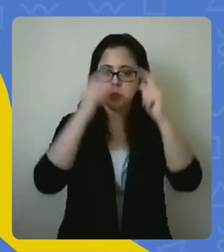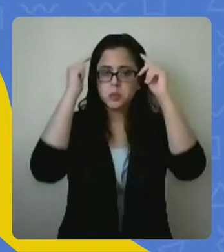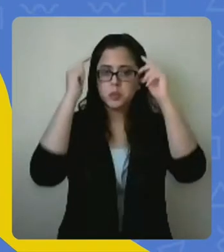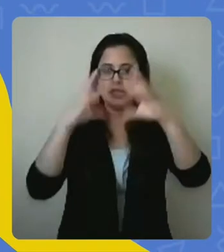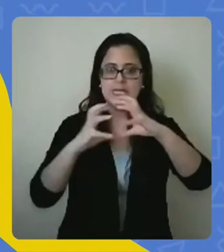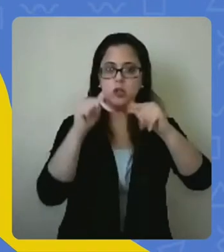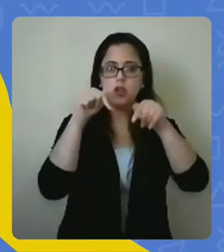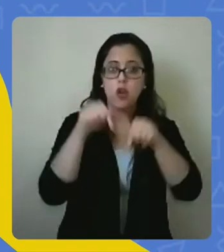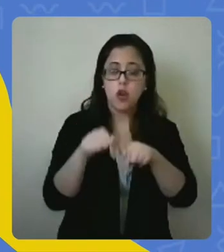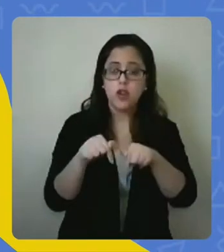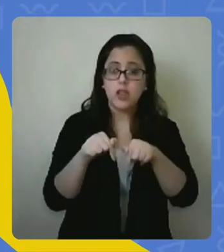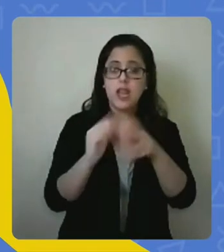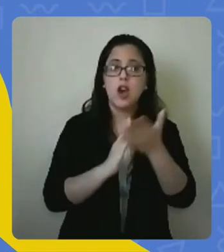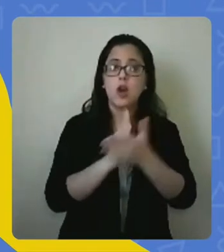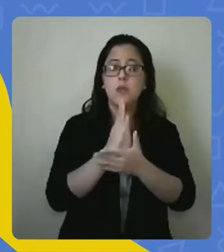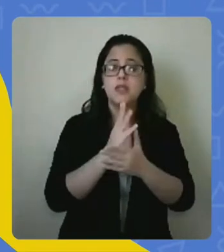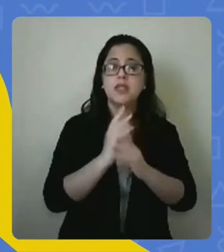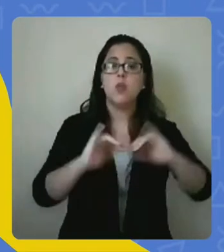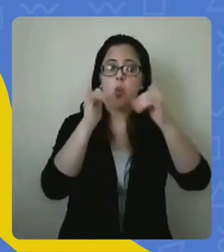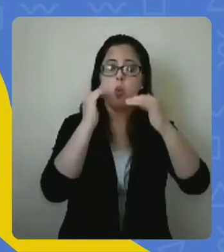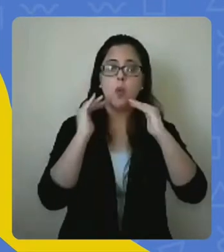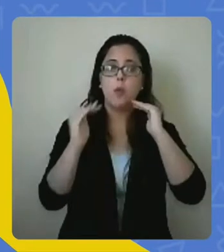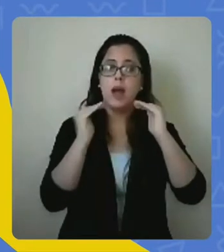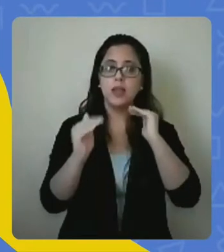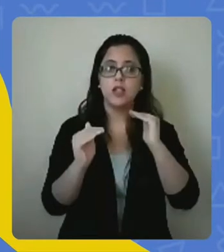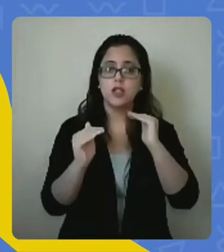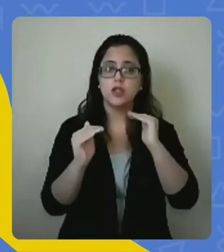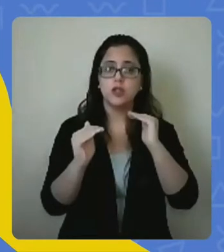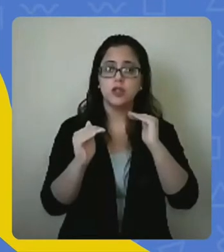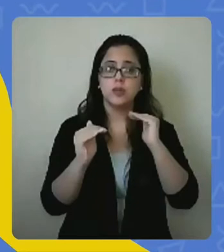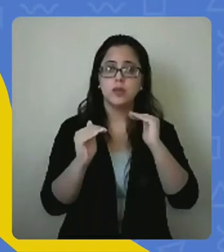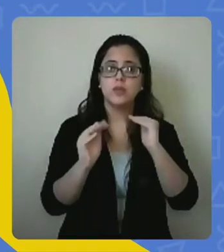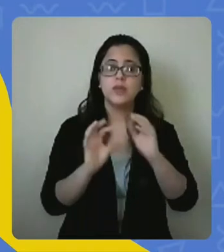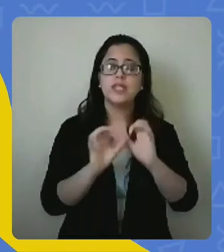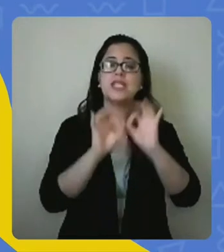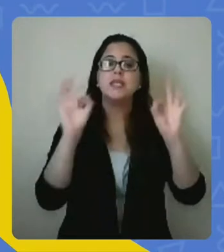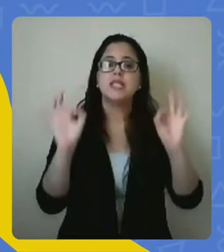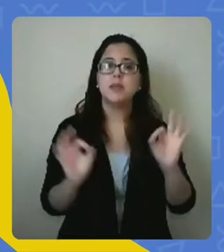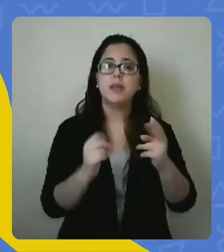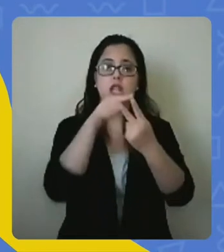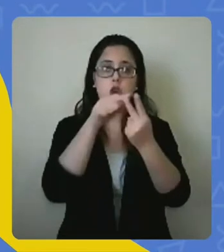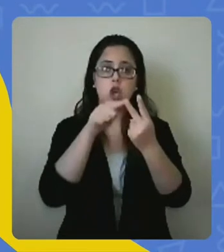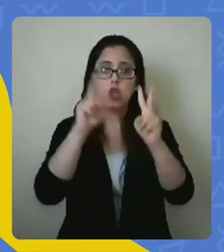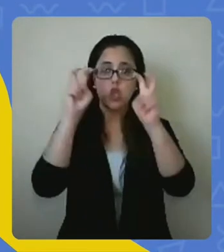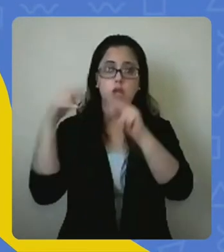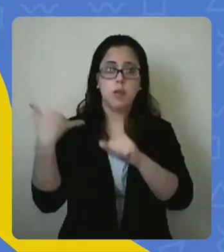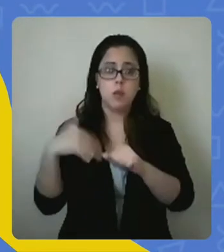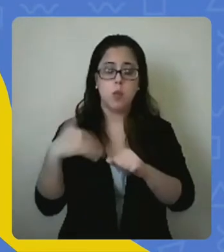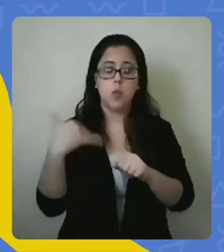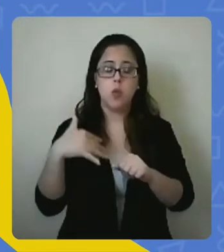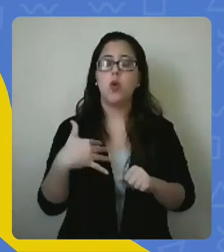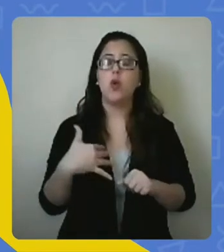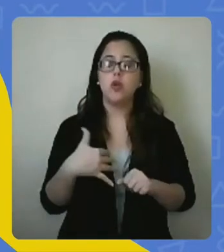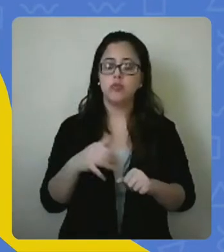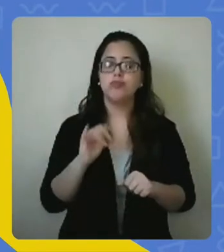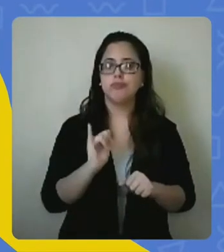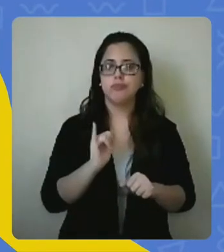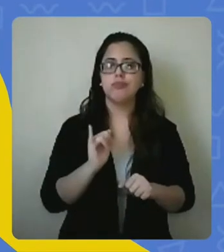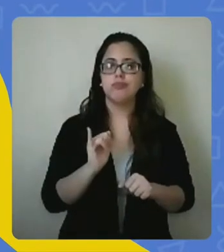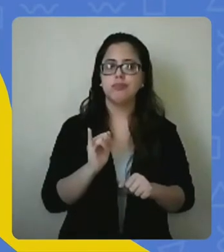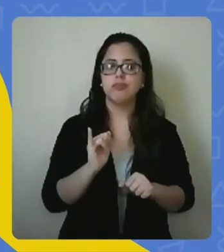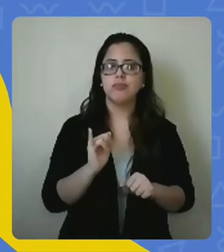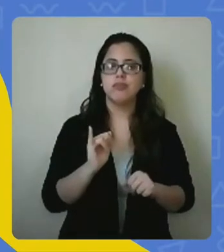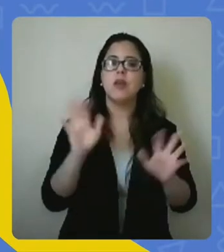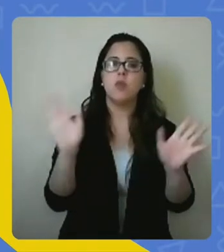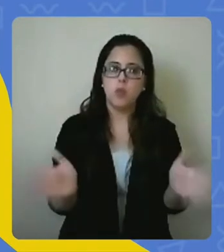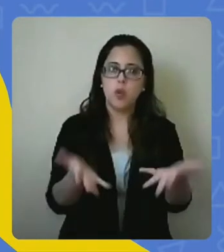partido con juegos para niños, ya particularmente con dos ámbitos que nos parecen muy, muy importantes de promover